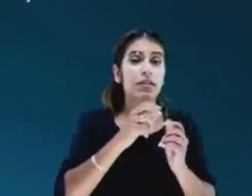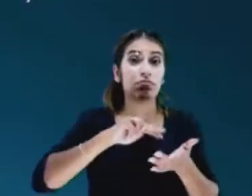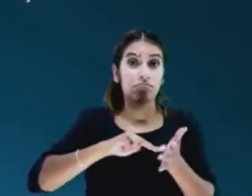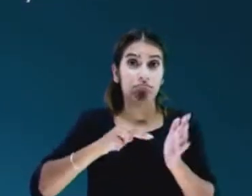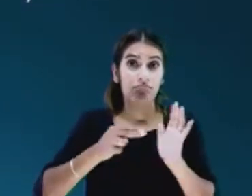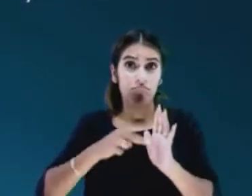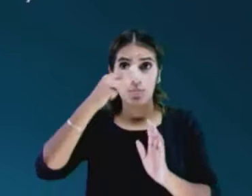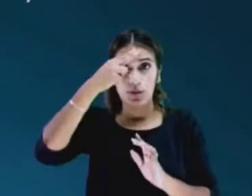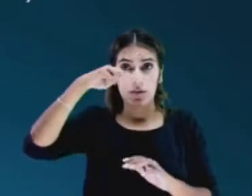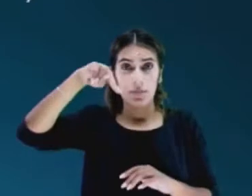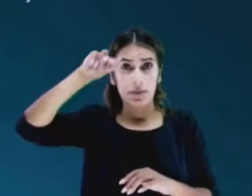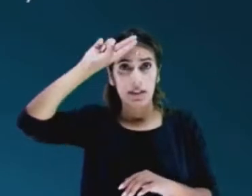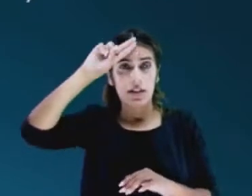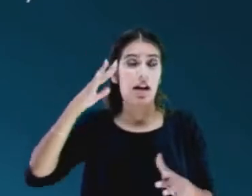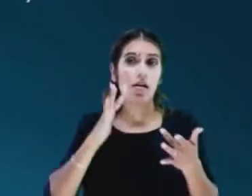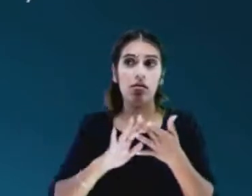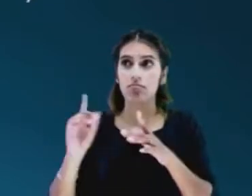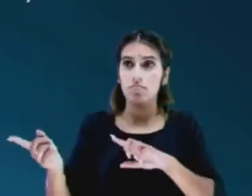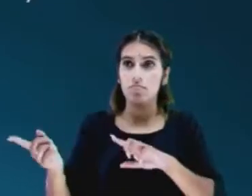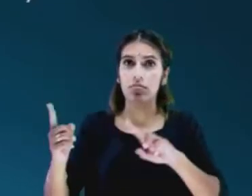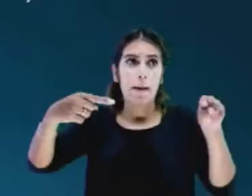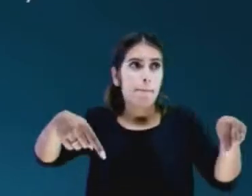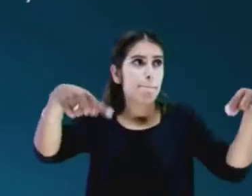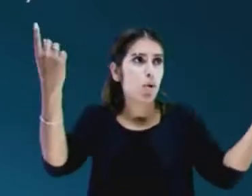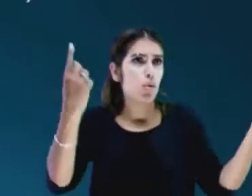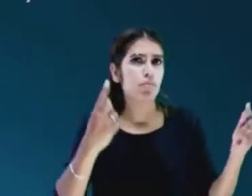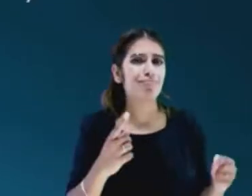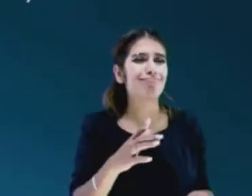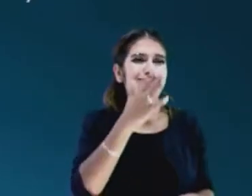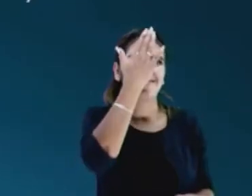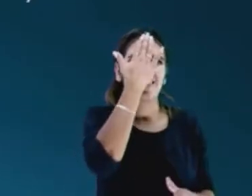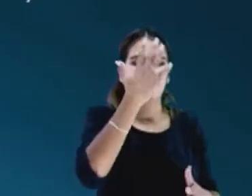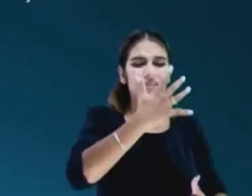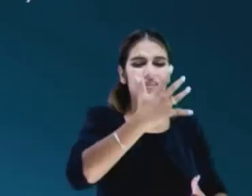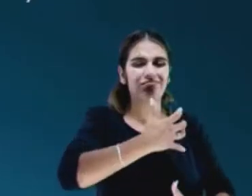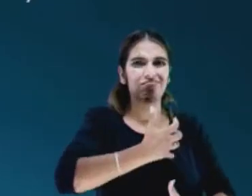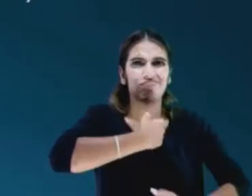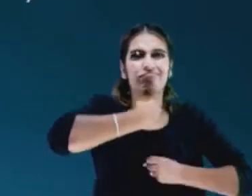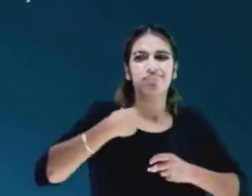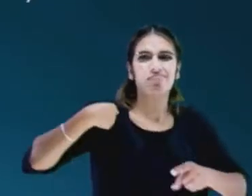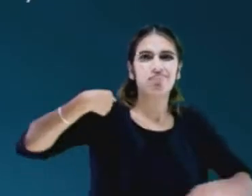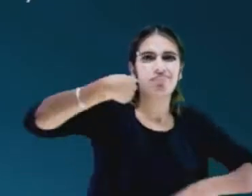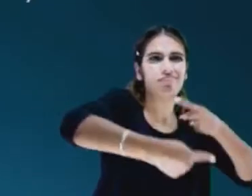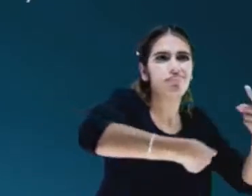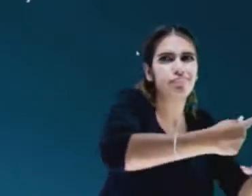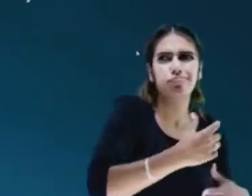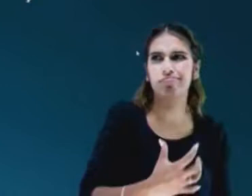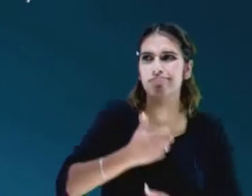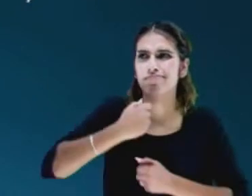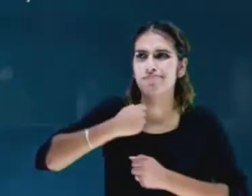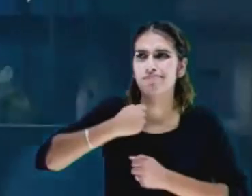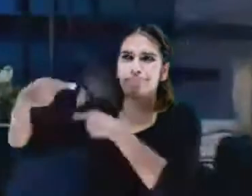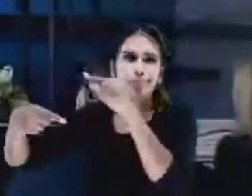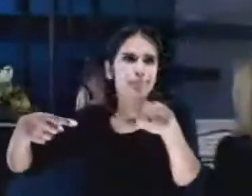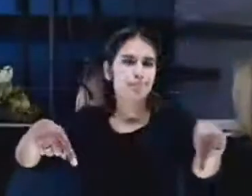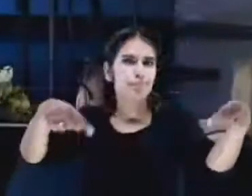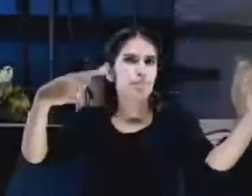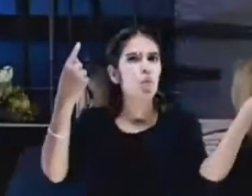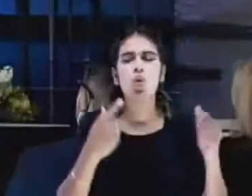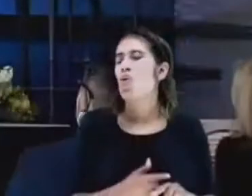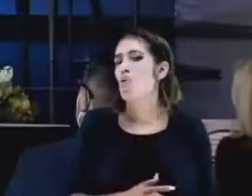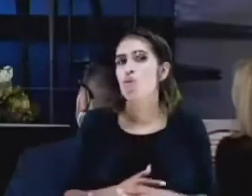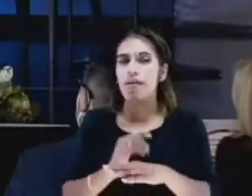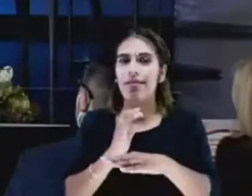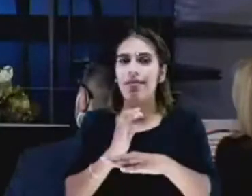entre partes que tiene unos claros intereses patrimoniales es un conflicto entre entidades estatales que se buscar la mejor